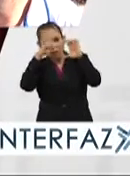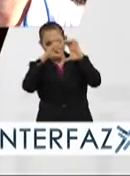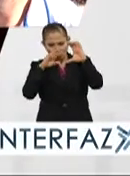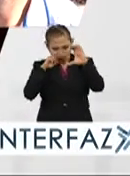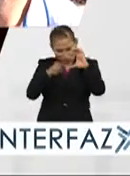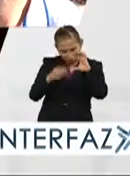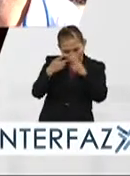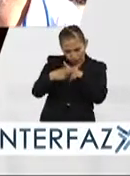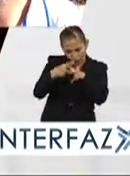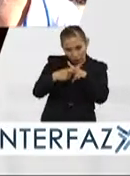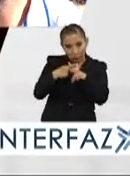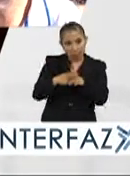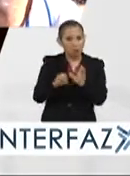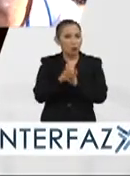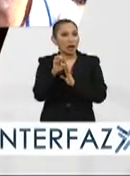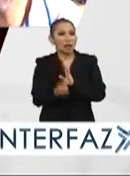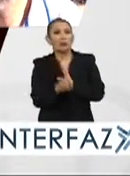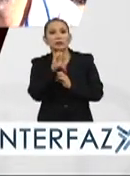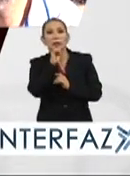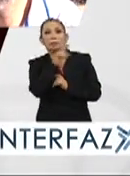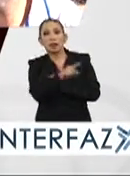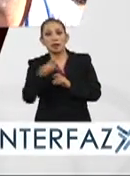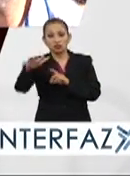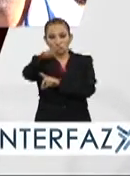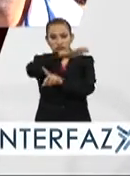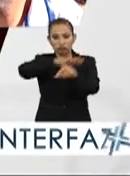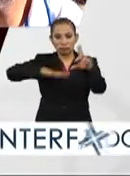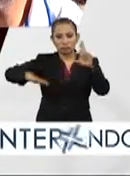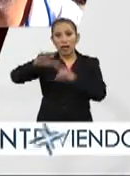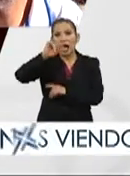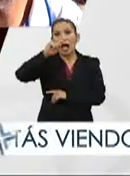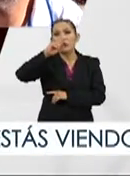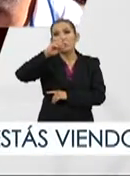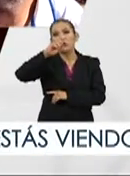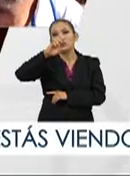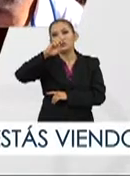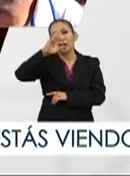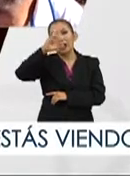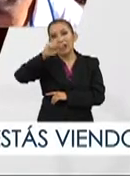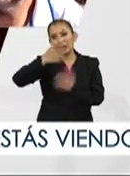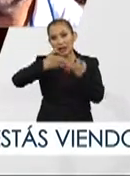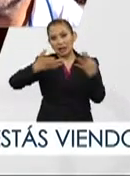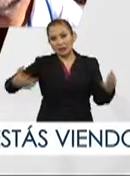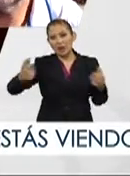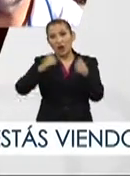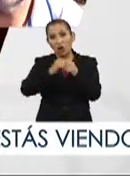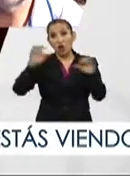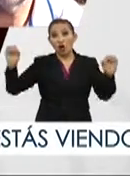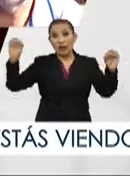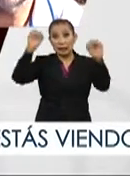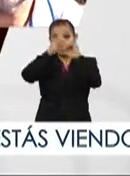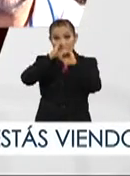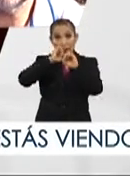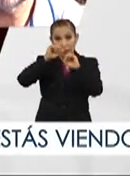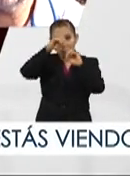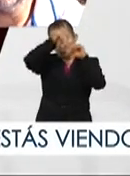hacer. Condiciones, por ejemplo, también de la atmósfera terrestre que se pueden observar a través de los eclipses, ¿cierto?